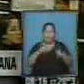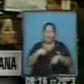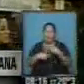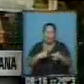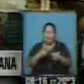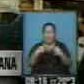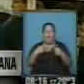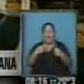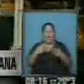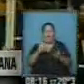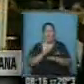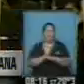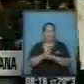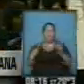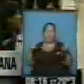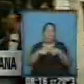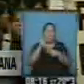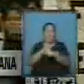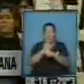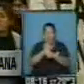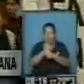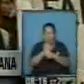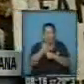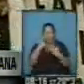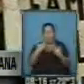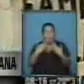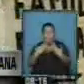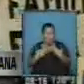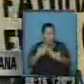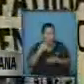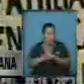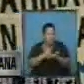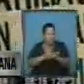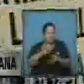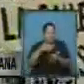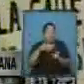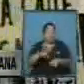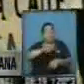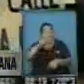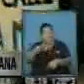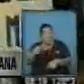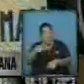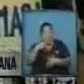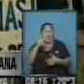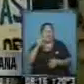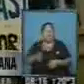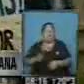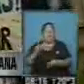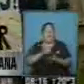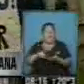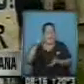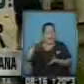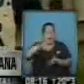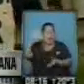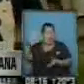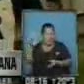ahogando financieramente una cooperativa de trabajadores que ha mostrado su capacidad de actuar. Y en este segundo caso, la palabra la tiene el Senado de la provincia,